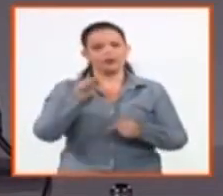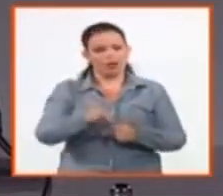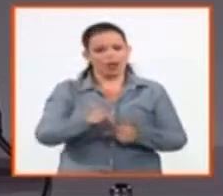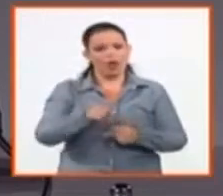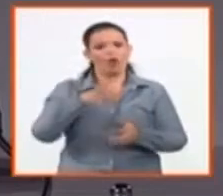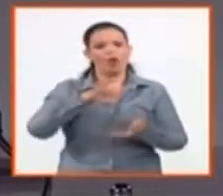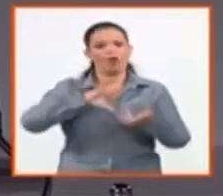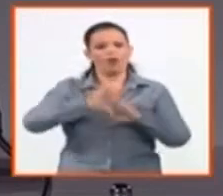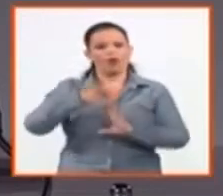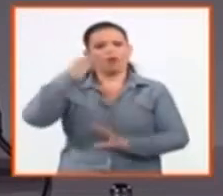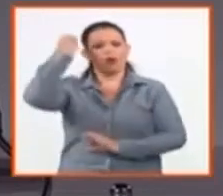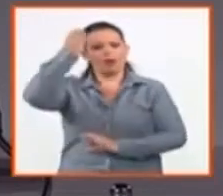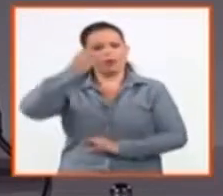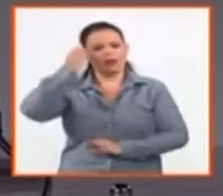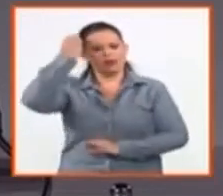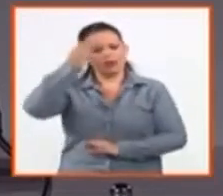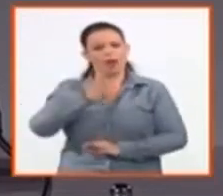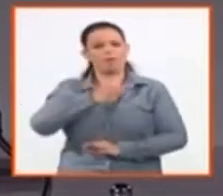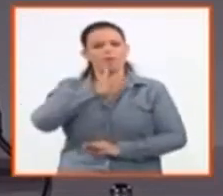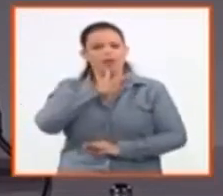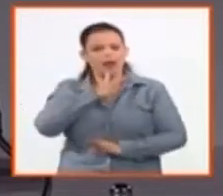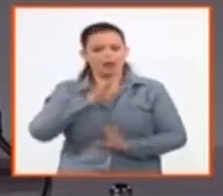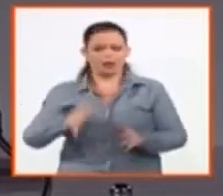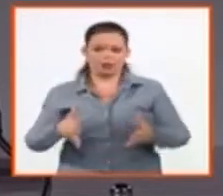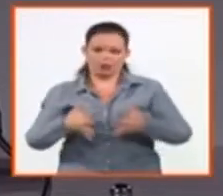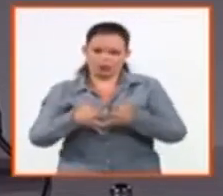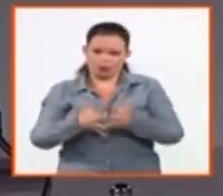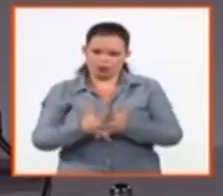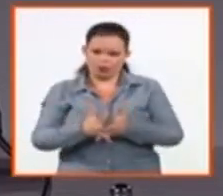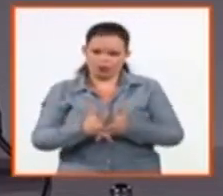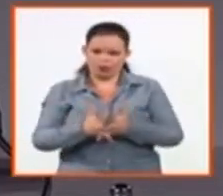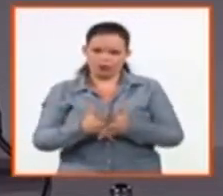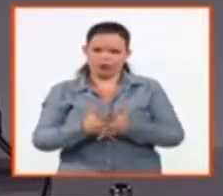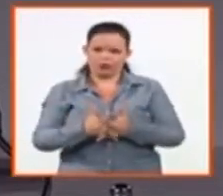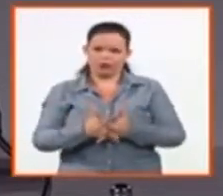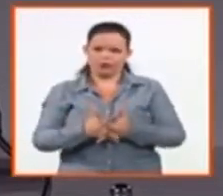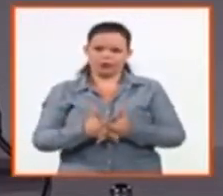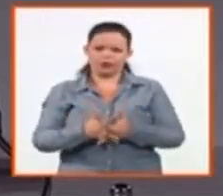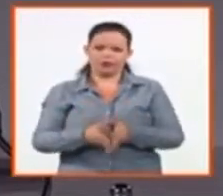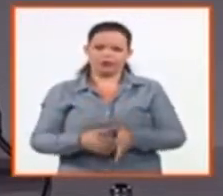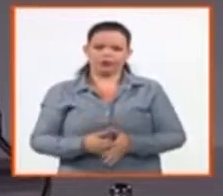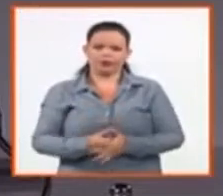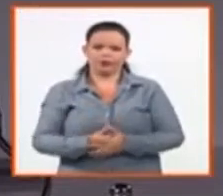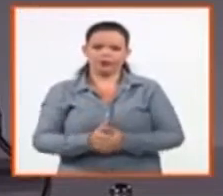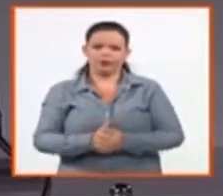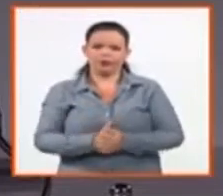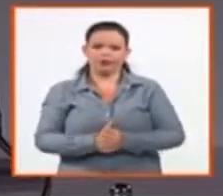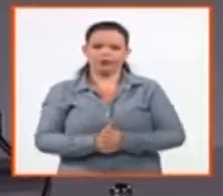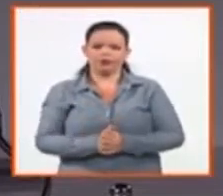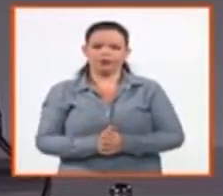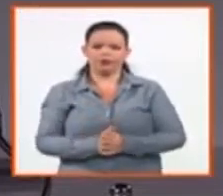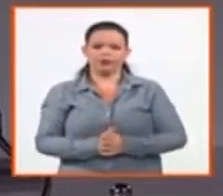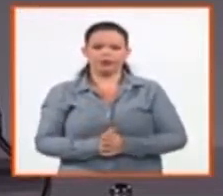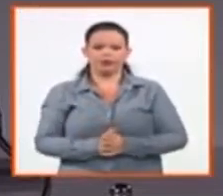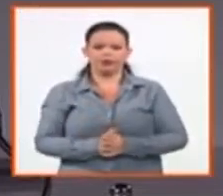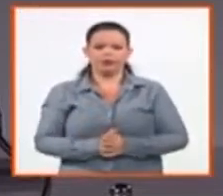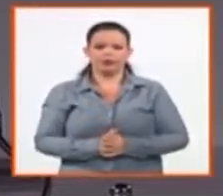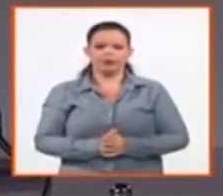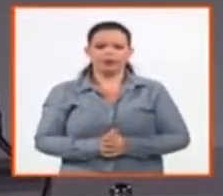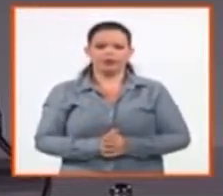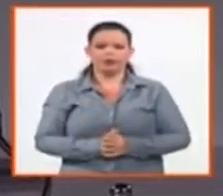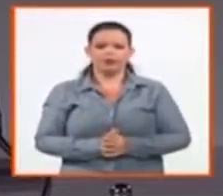en el aspecto más ortodoxo de la fe musulmana, los han